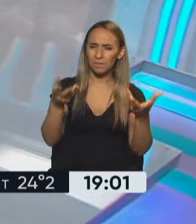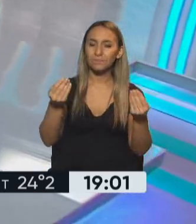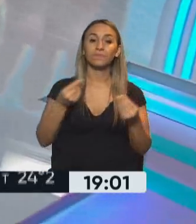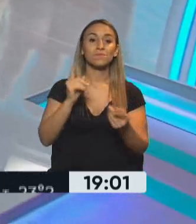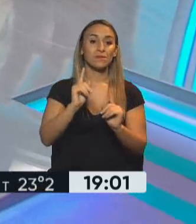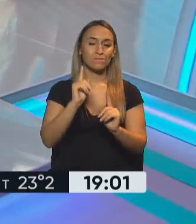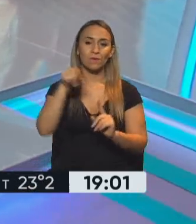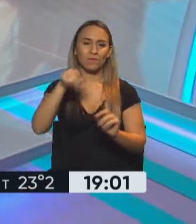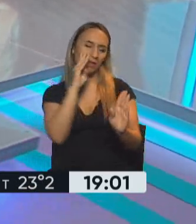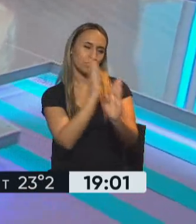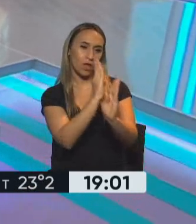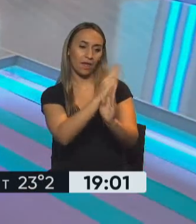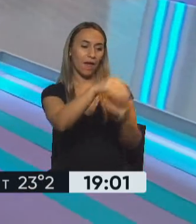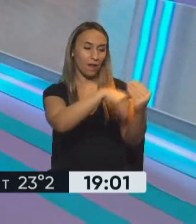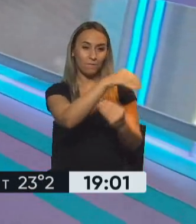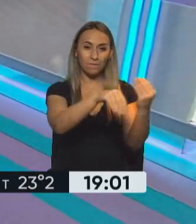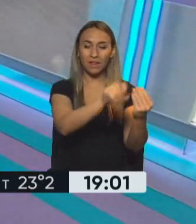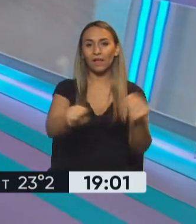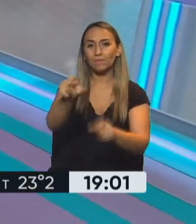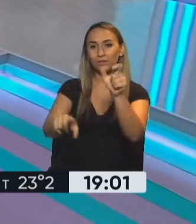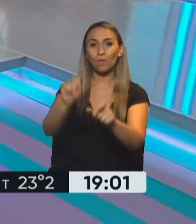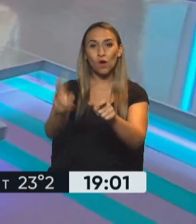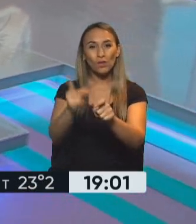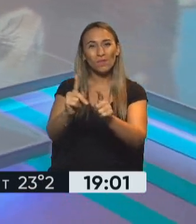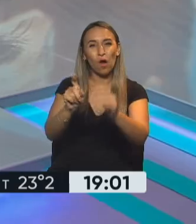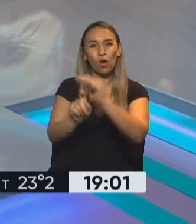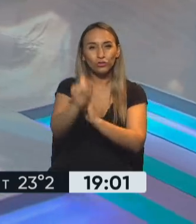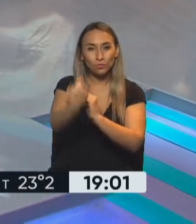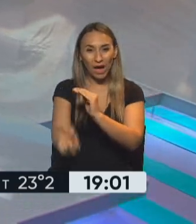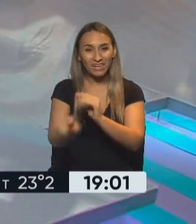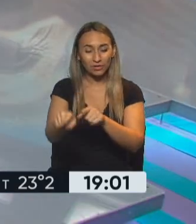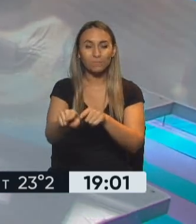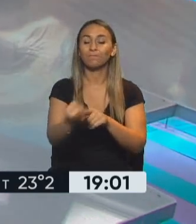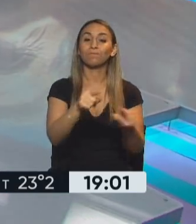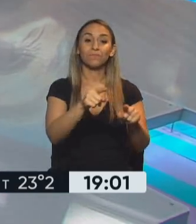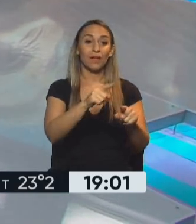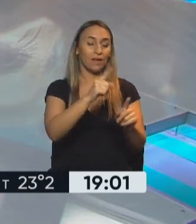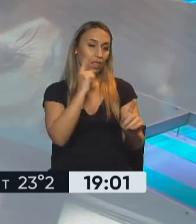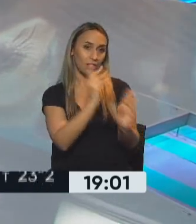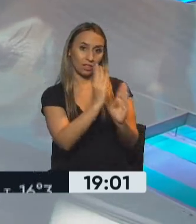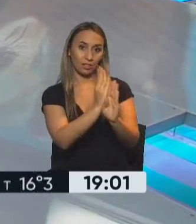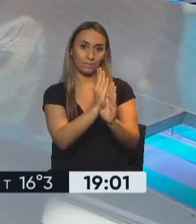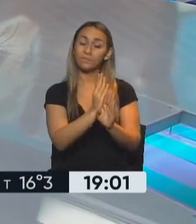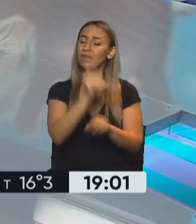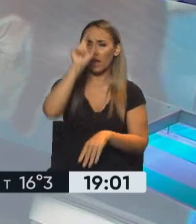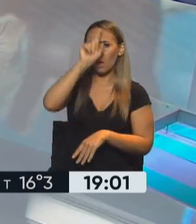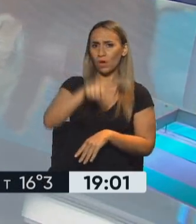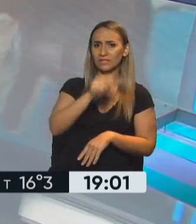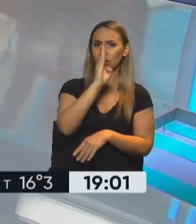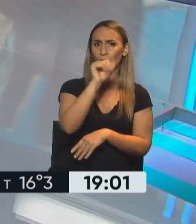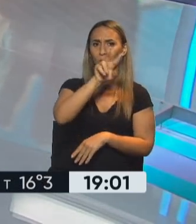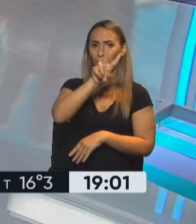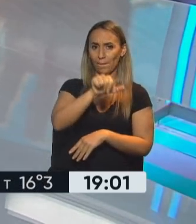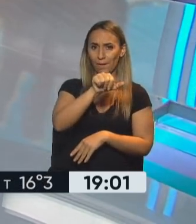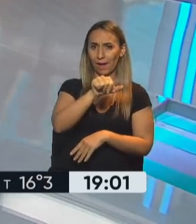ARA San Juan. Es una causa muy grave, es una investigación que lleva adelante el juez Martín Baba, quien fue recusado por la defensa de Mauricio